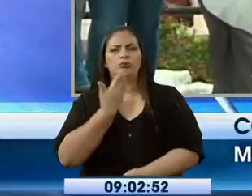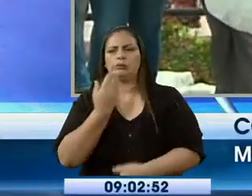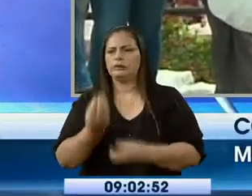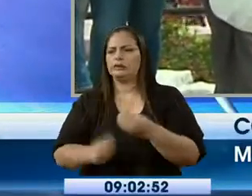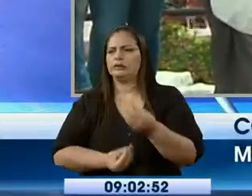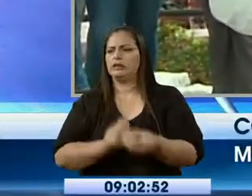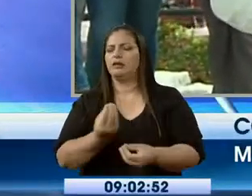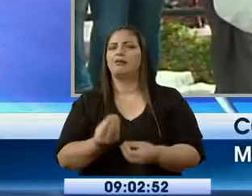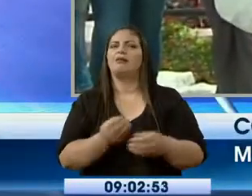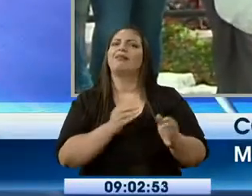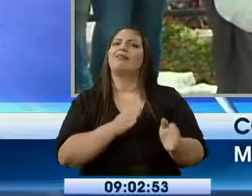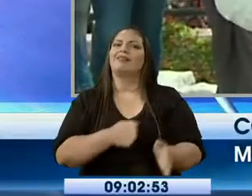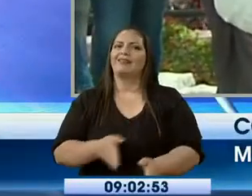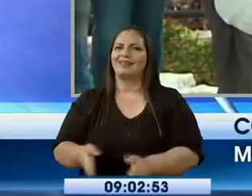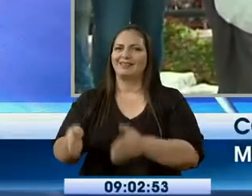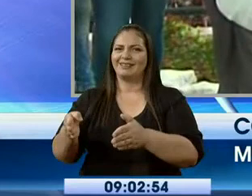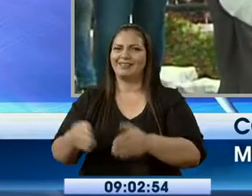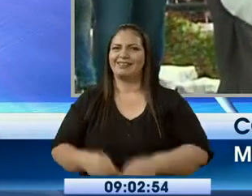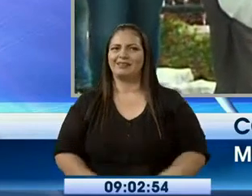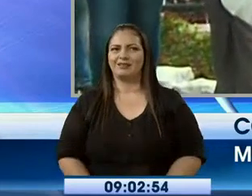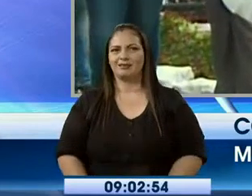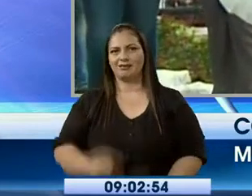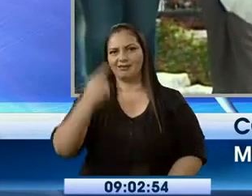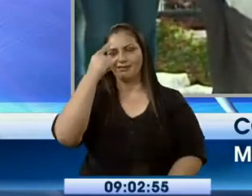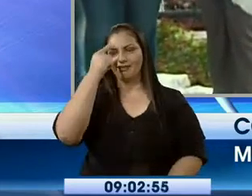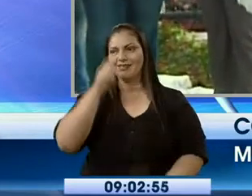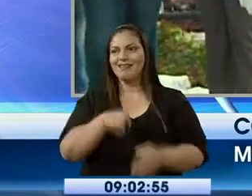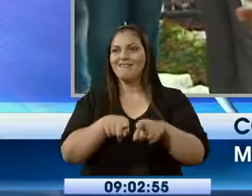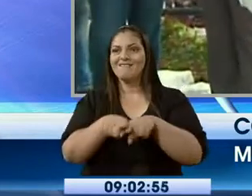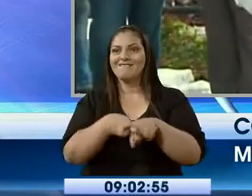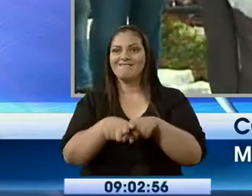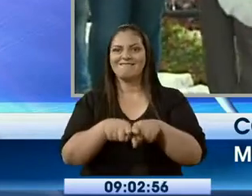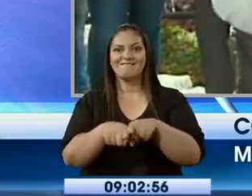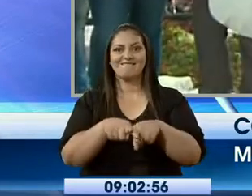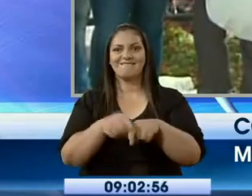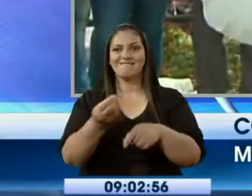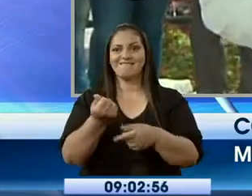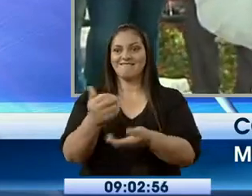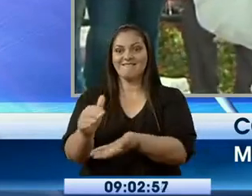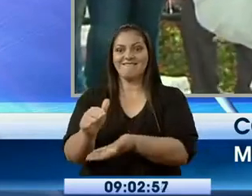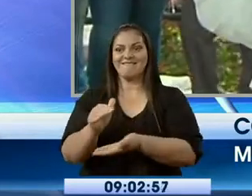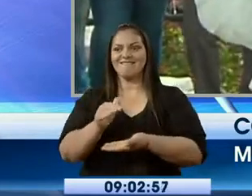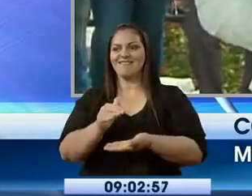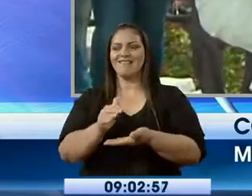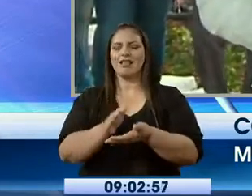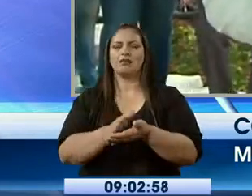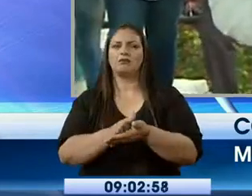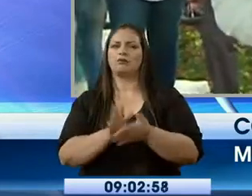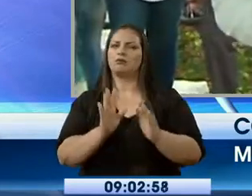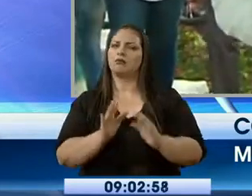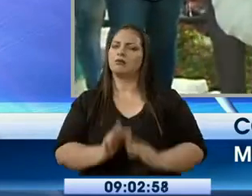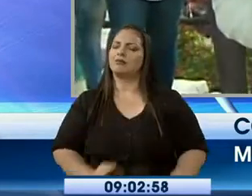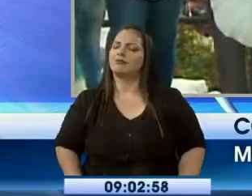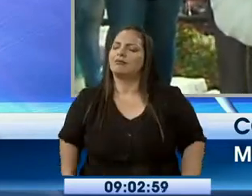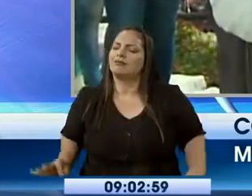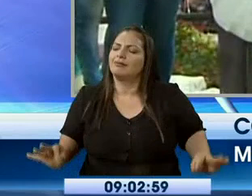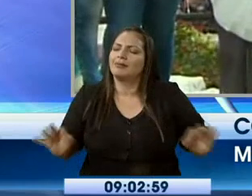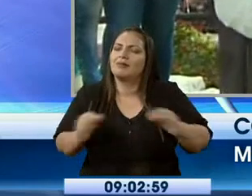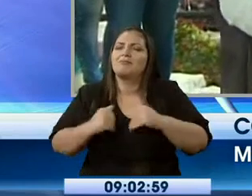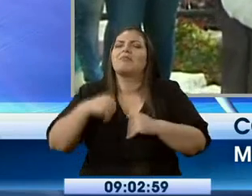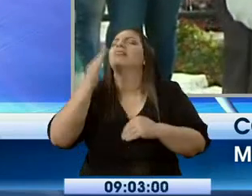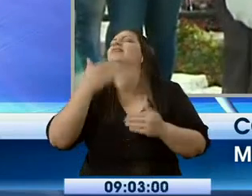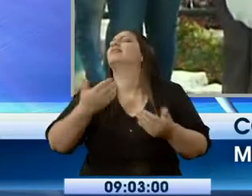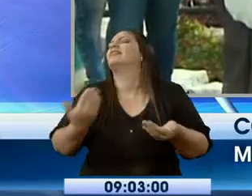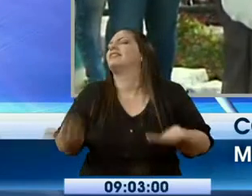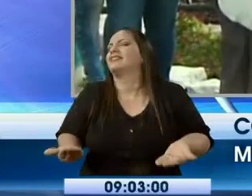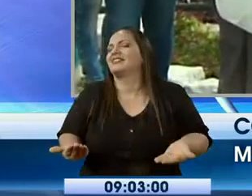de un premio, Hugo, más allá de un concurso, esta concreción de comunidad organizada y que